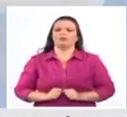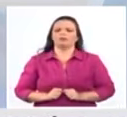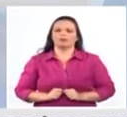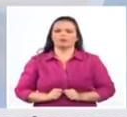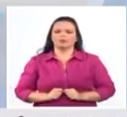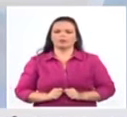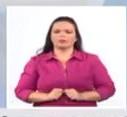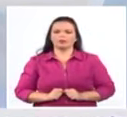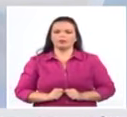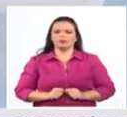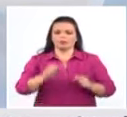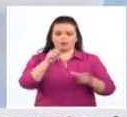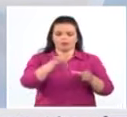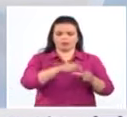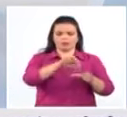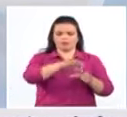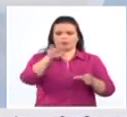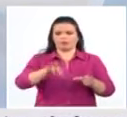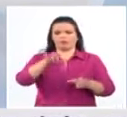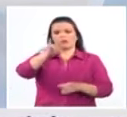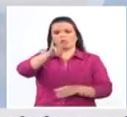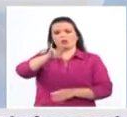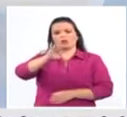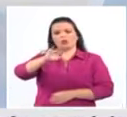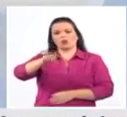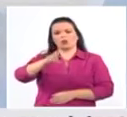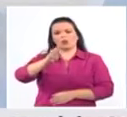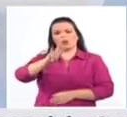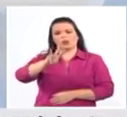el 98,9%, o sea,